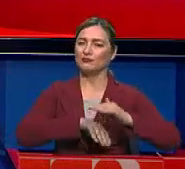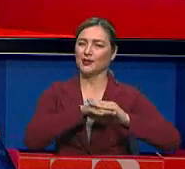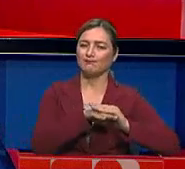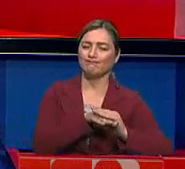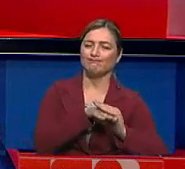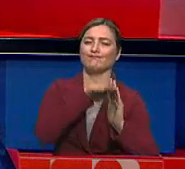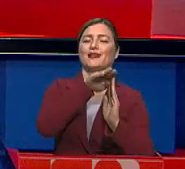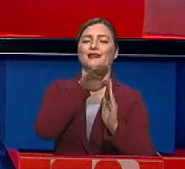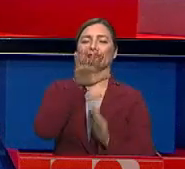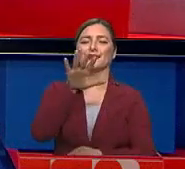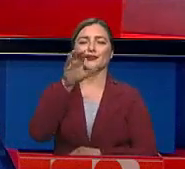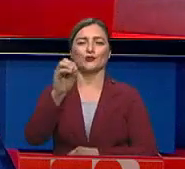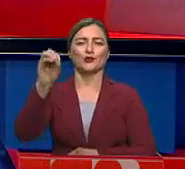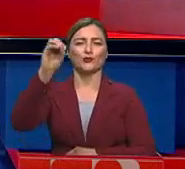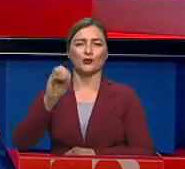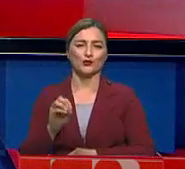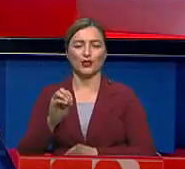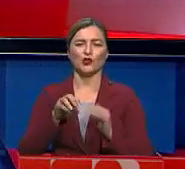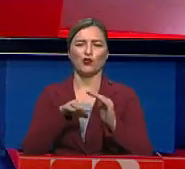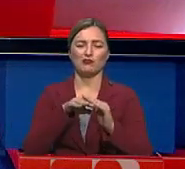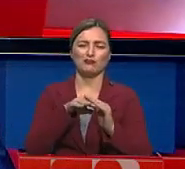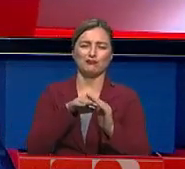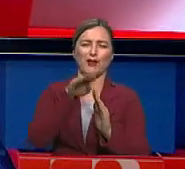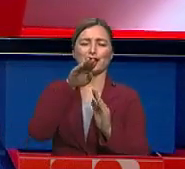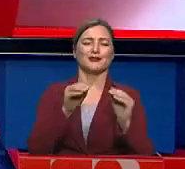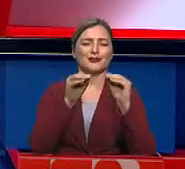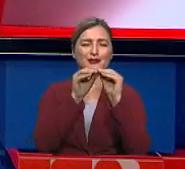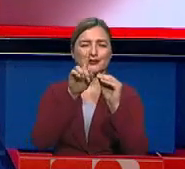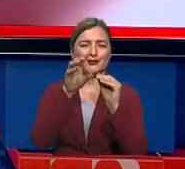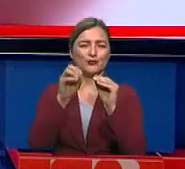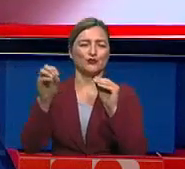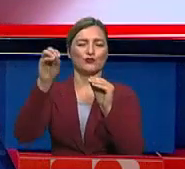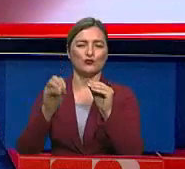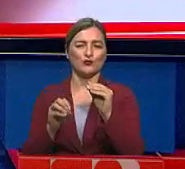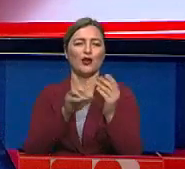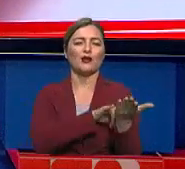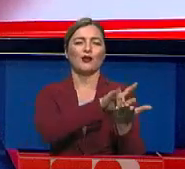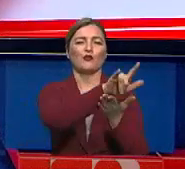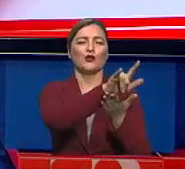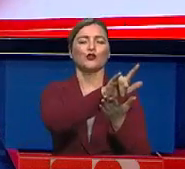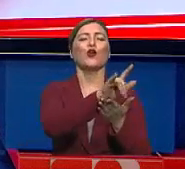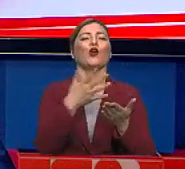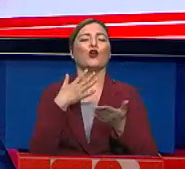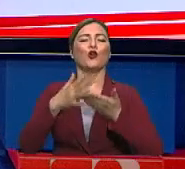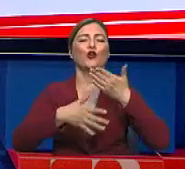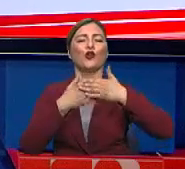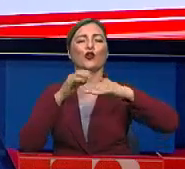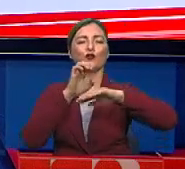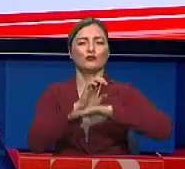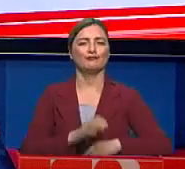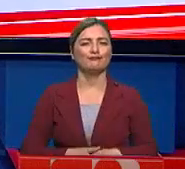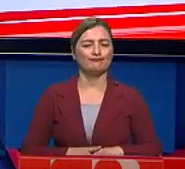del 50% al 100% en las zonas de preembarque y arribos en los aeropuertos del país. Nos